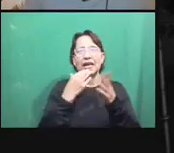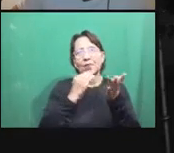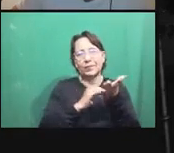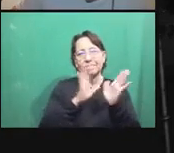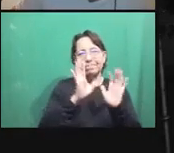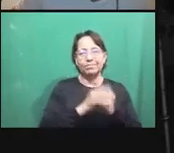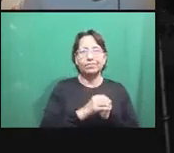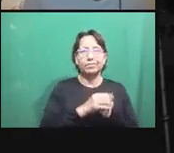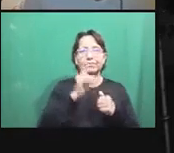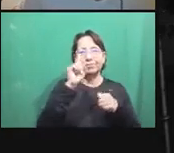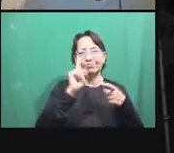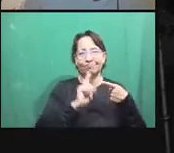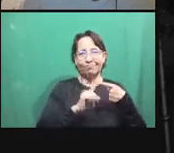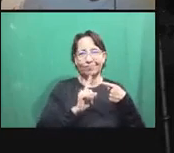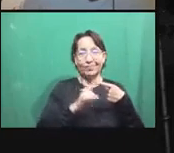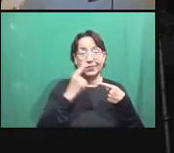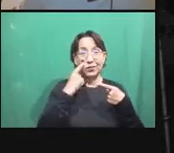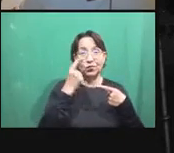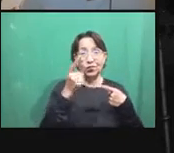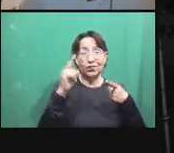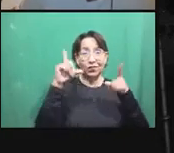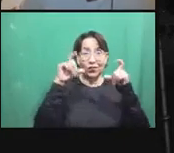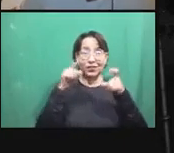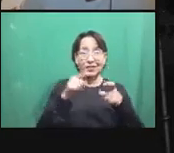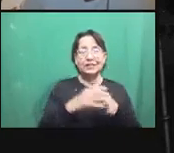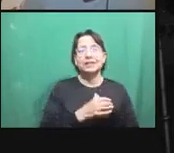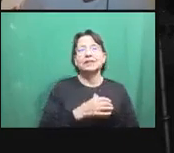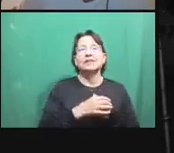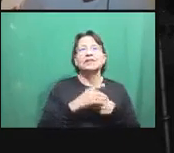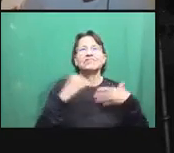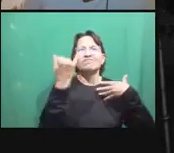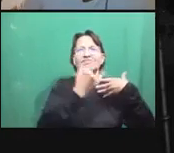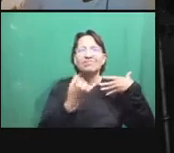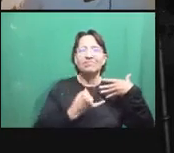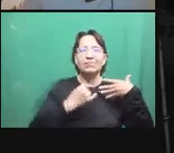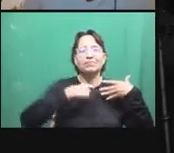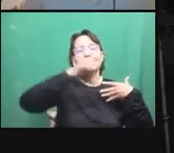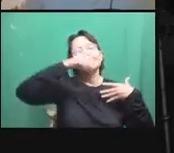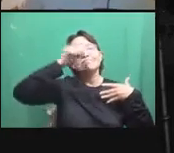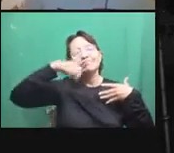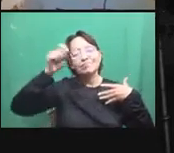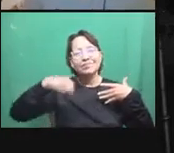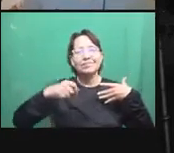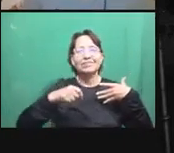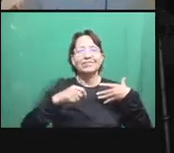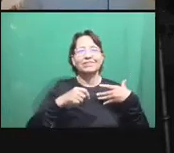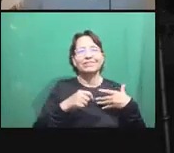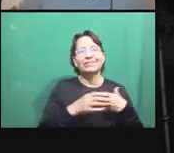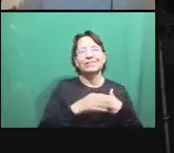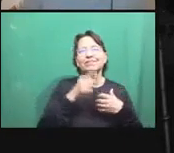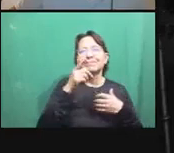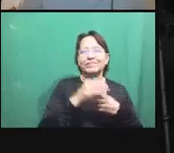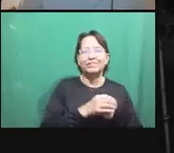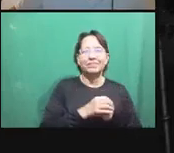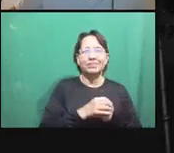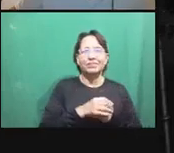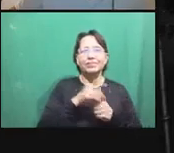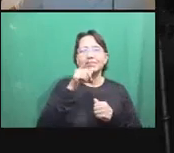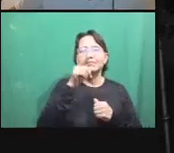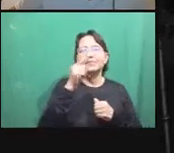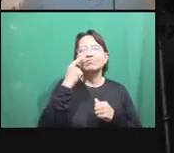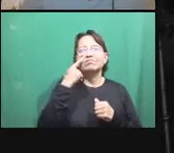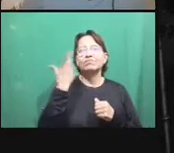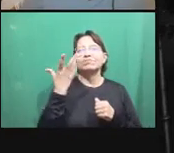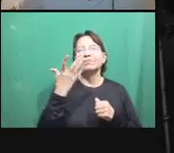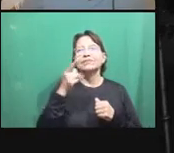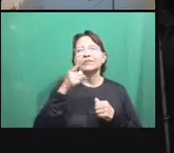¿sí? Primero, como vemos en la foto, tenemos el graffiti escritura o el graffiti writing, ¿no? En su gran parte, influenciada por el movimiento